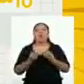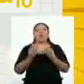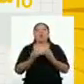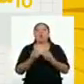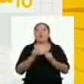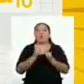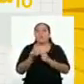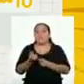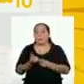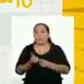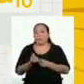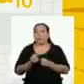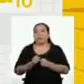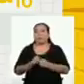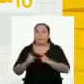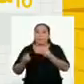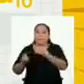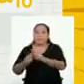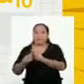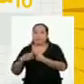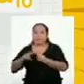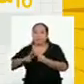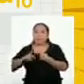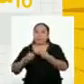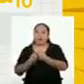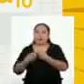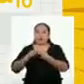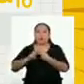los valores multiplicando cada término por 2.